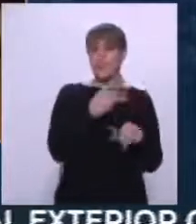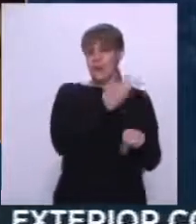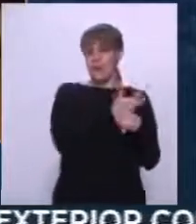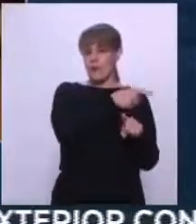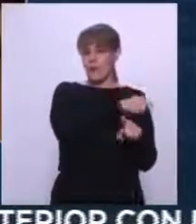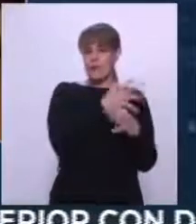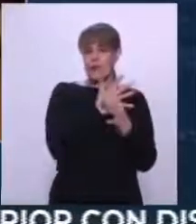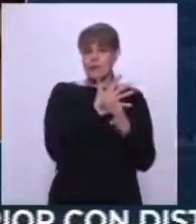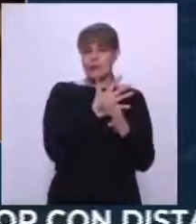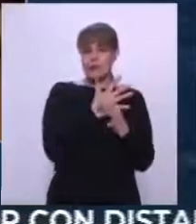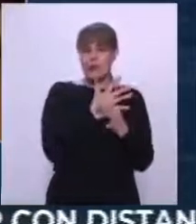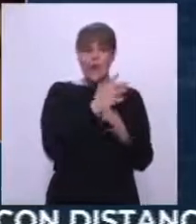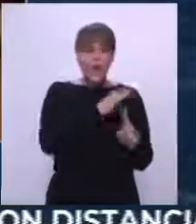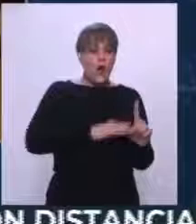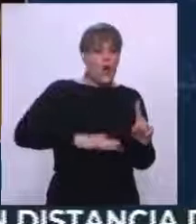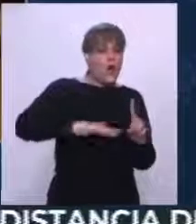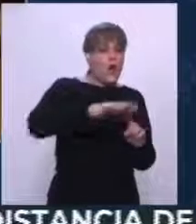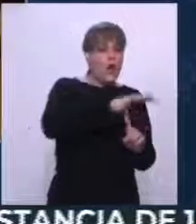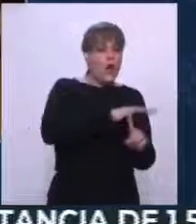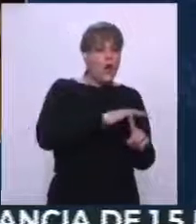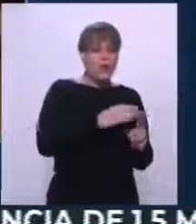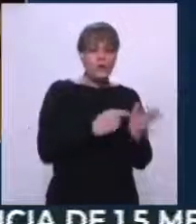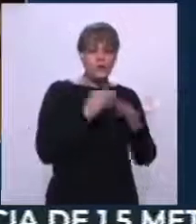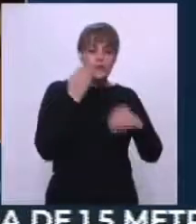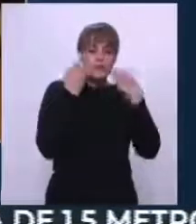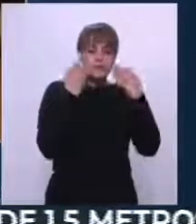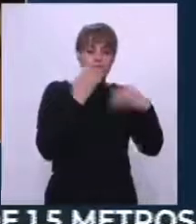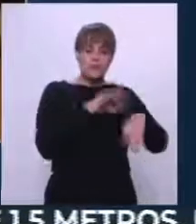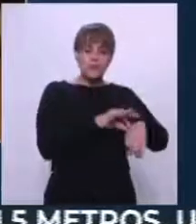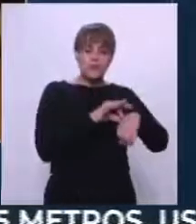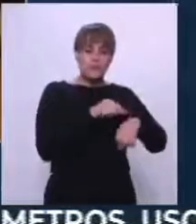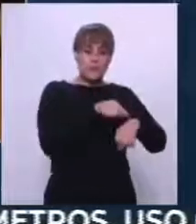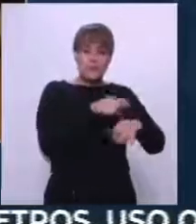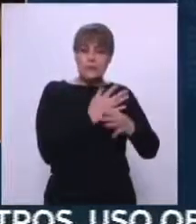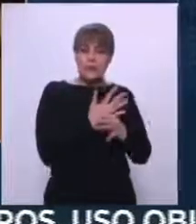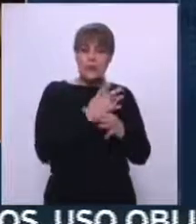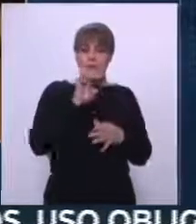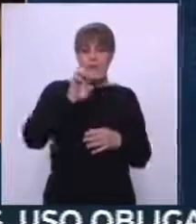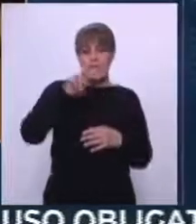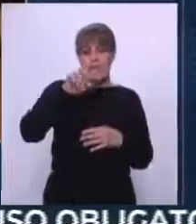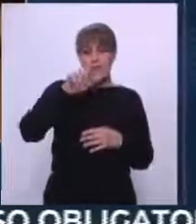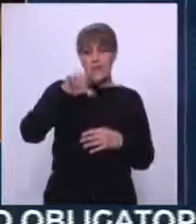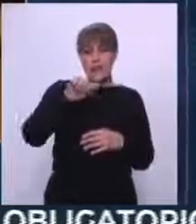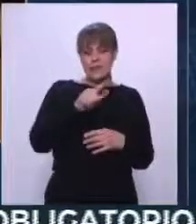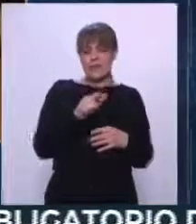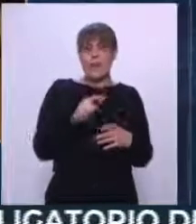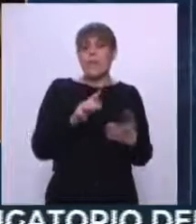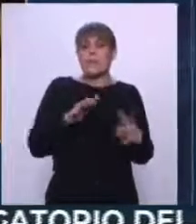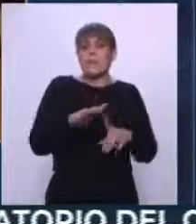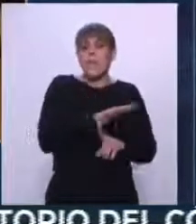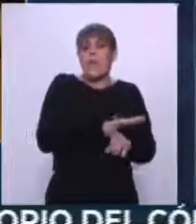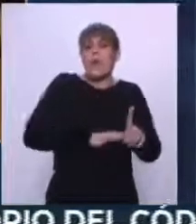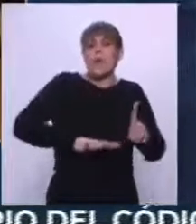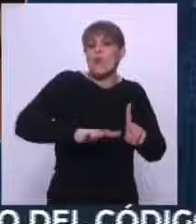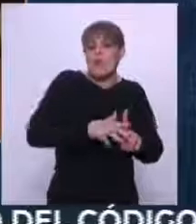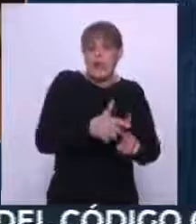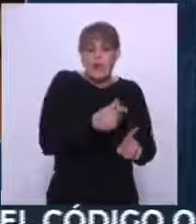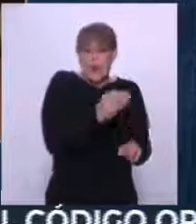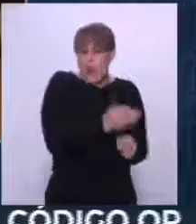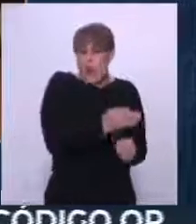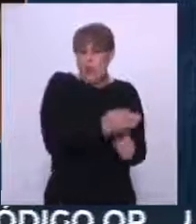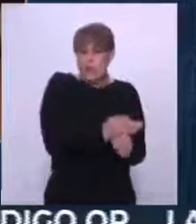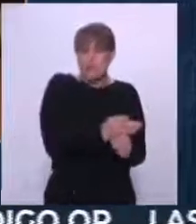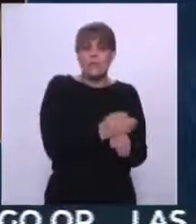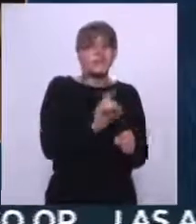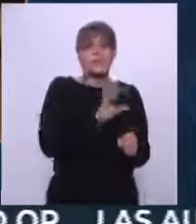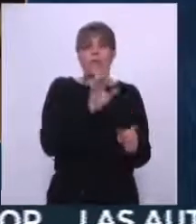evidencia era circunstancial, porque realmente Estados Unidos y la DEA funciona de esta manera. Ellos arrestan a una persona que puede dar